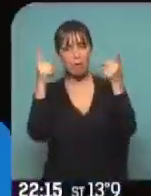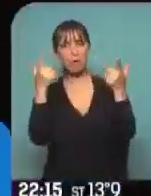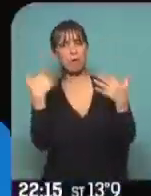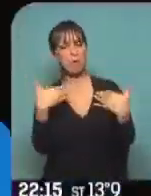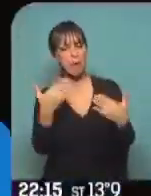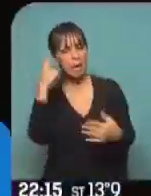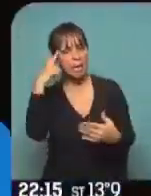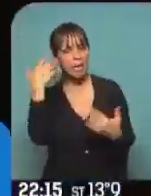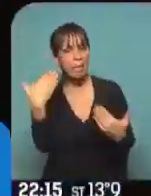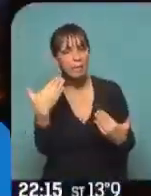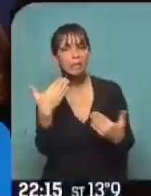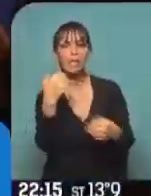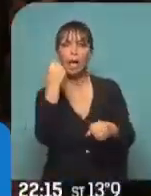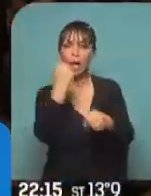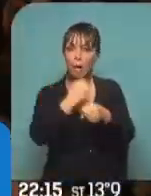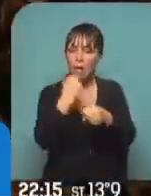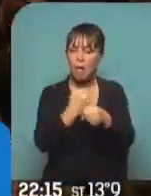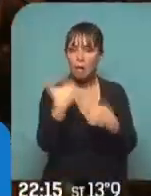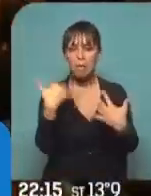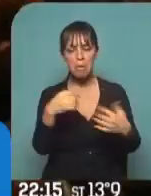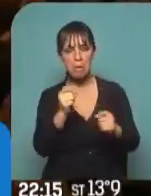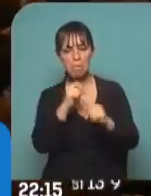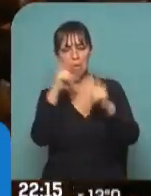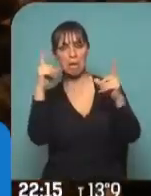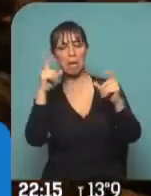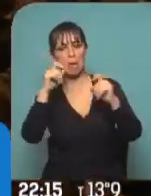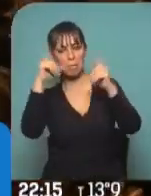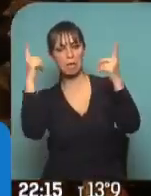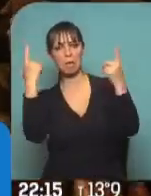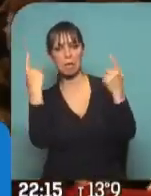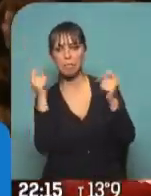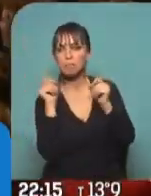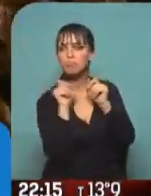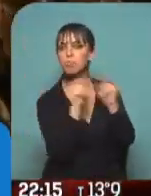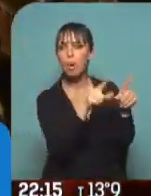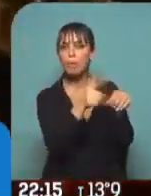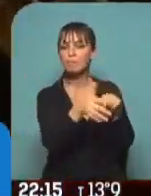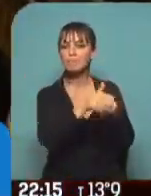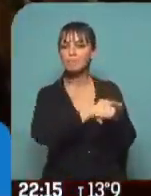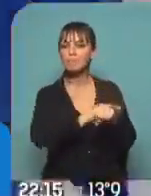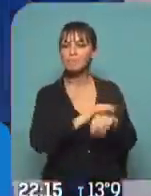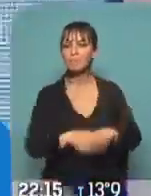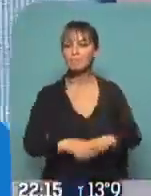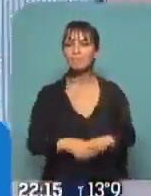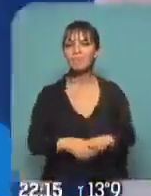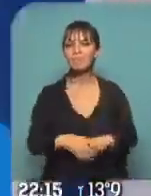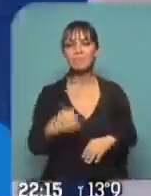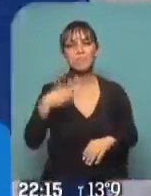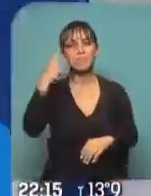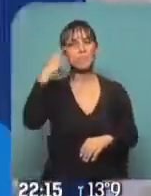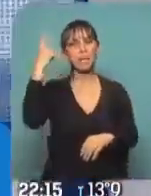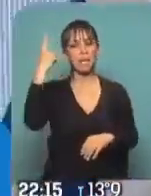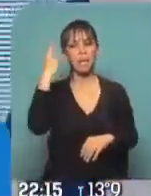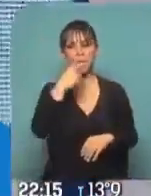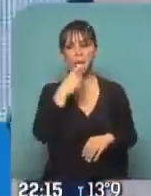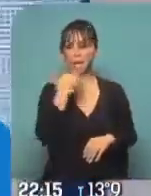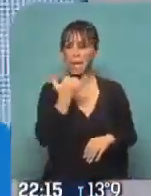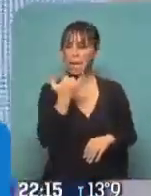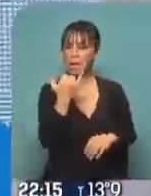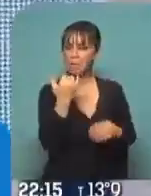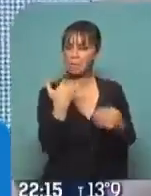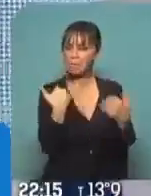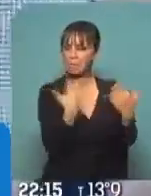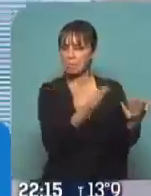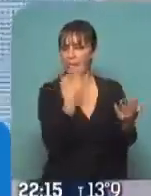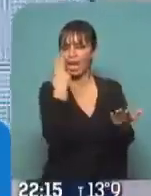trabajo descomunal, única, y que creo que es merecedora de